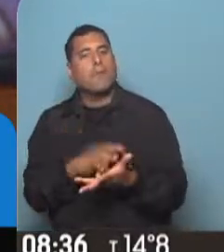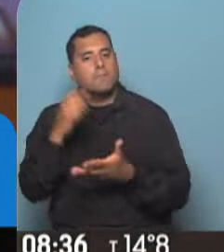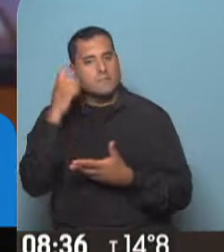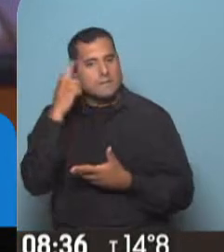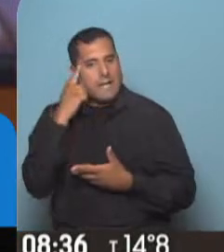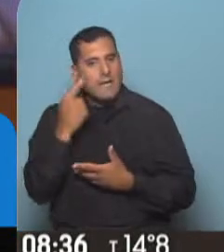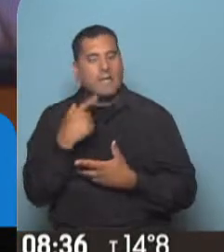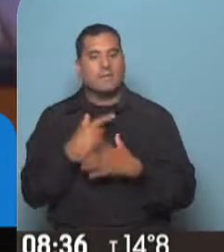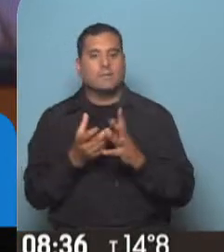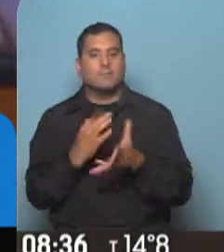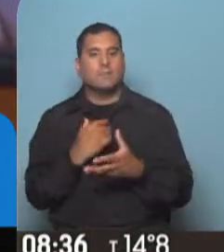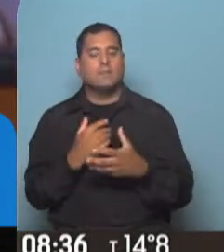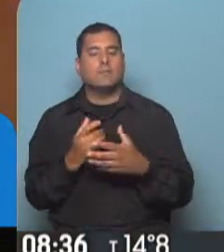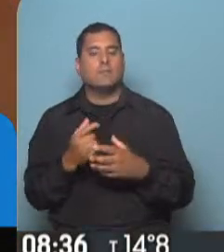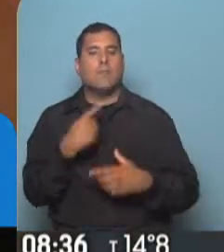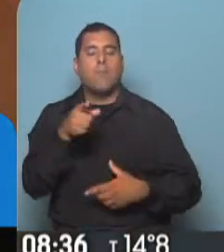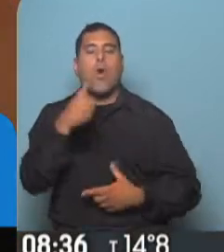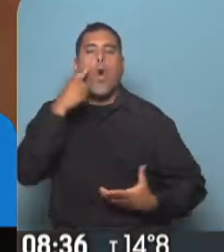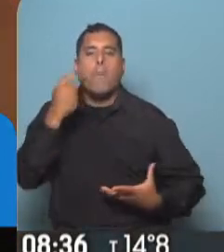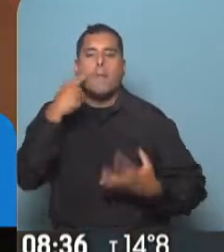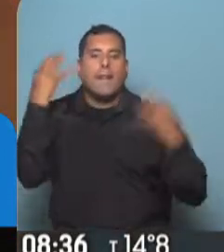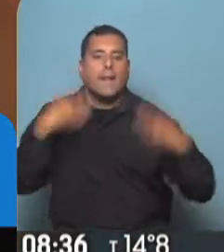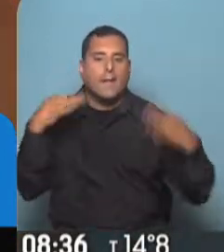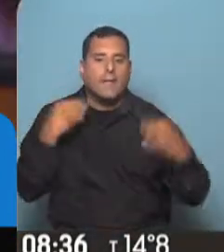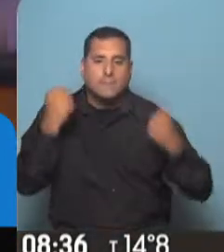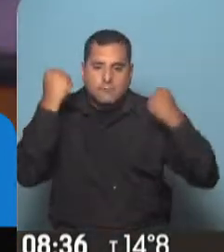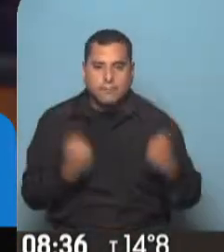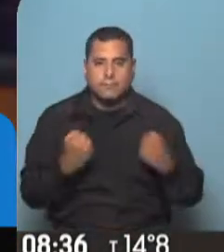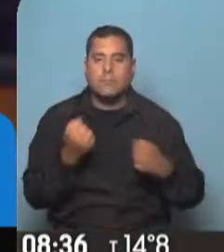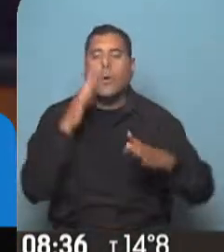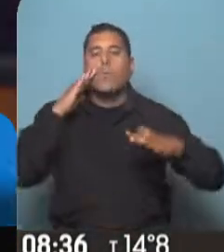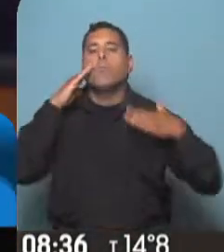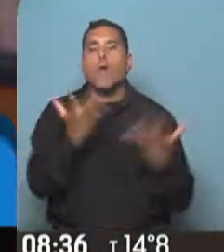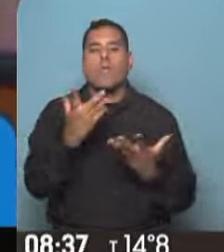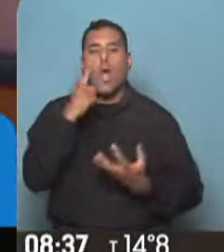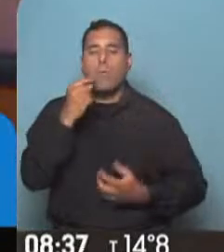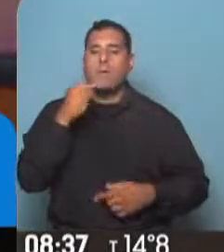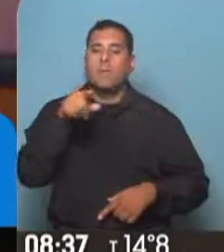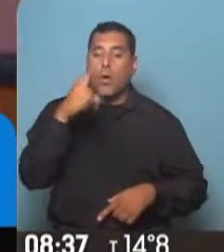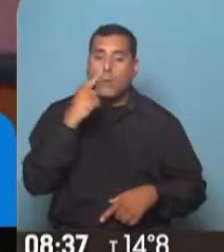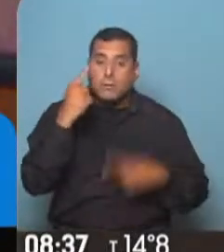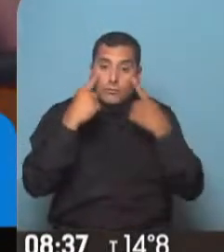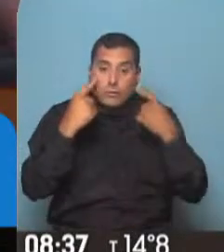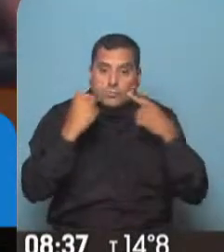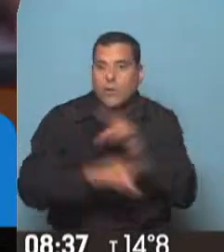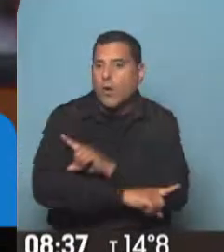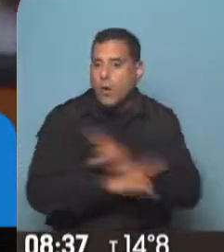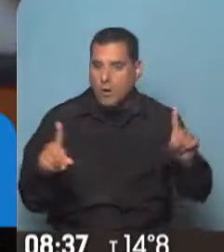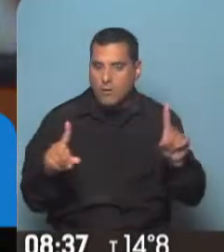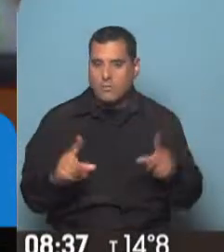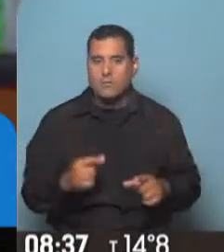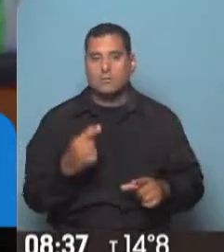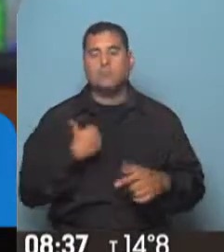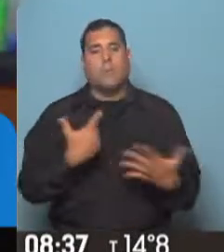través de la violencia a siete hombres hace este hombre es hombre demostrarlo no nos llorar digo la restricción emocional la autosuficiencia